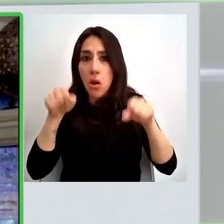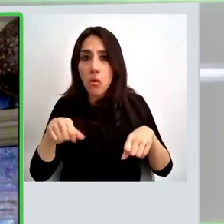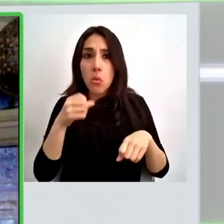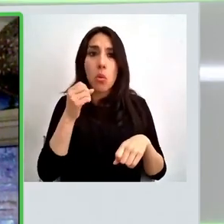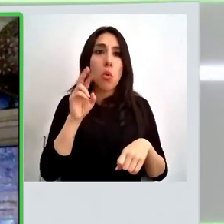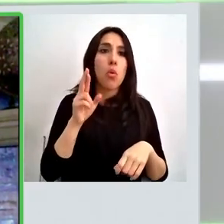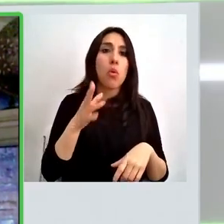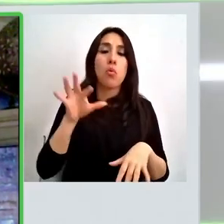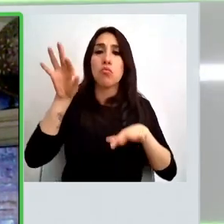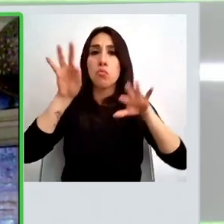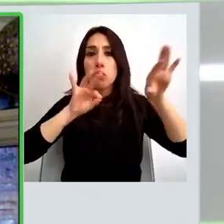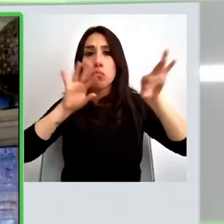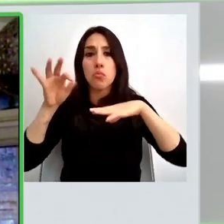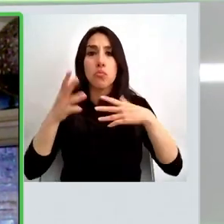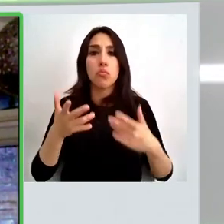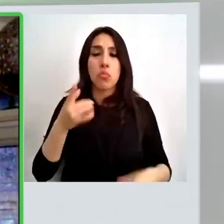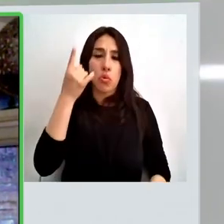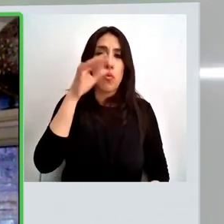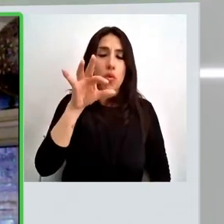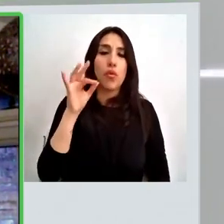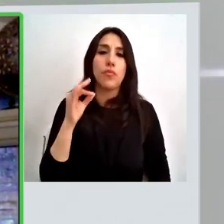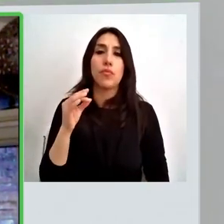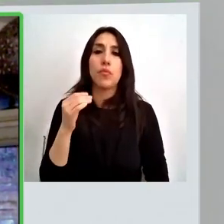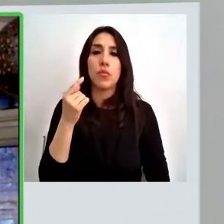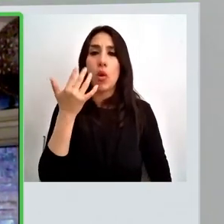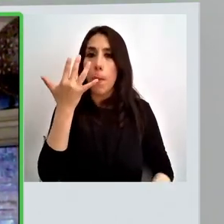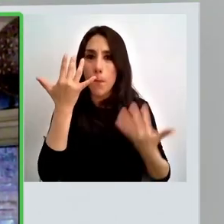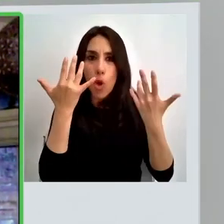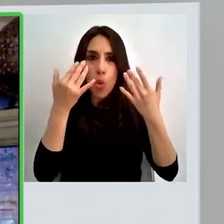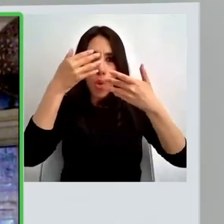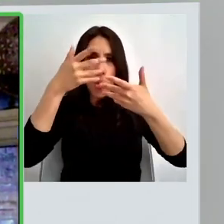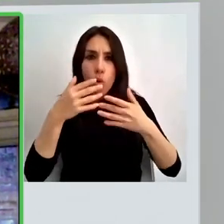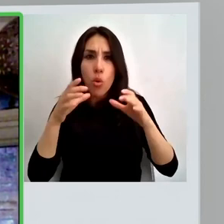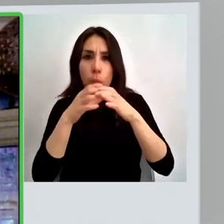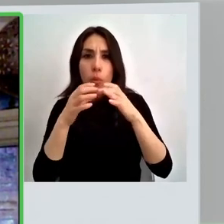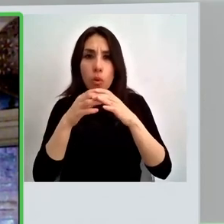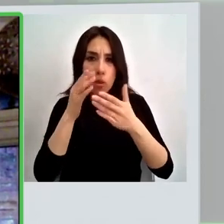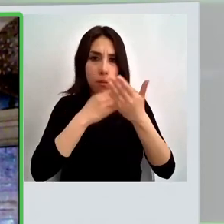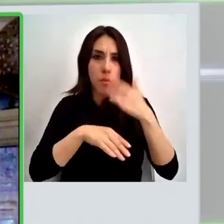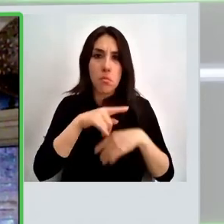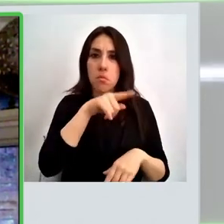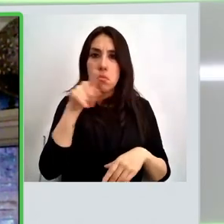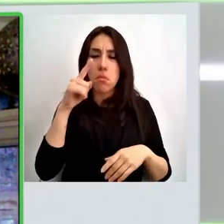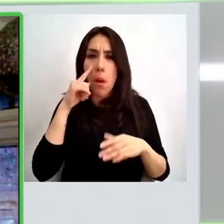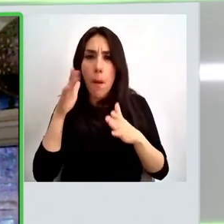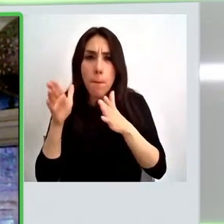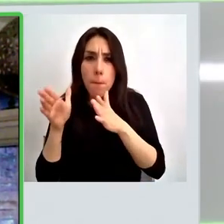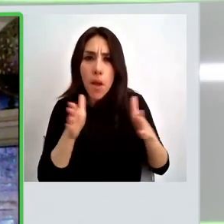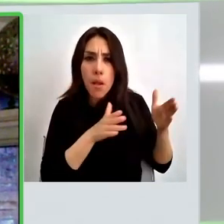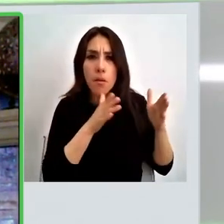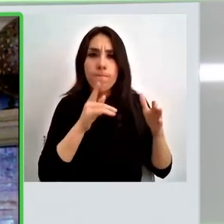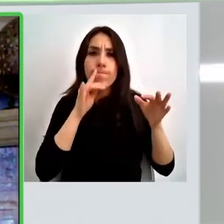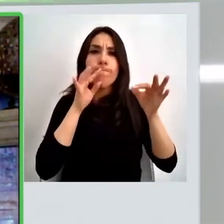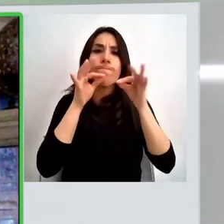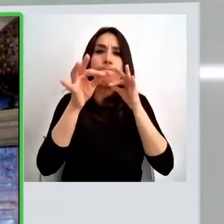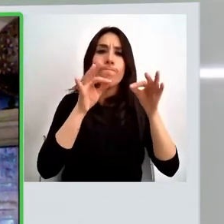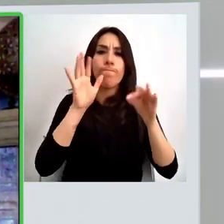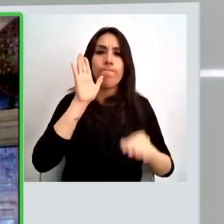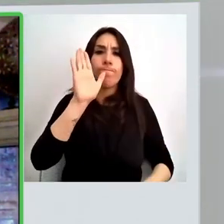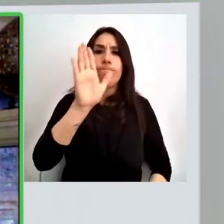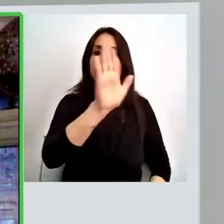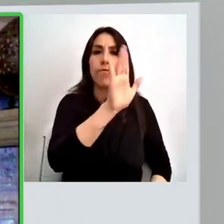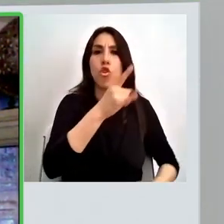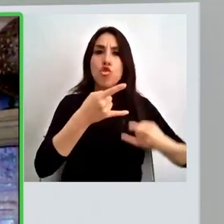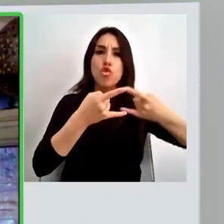pequeño de personas con discapacidad que se prepare para hablar sobre sus historias y poder